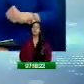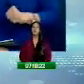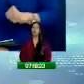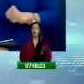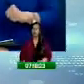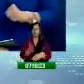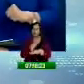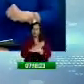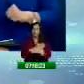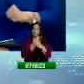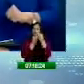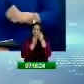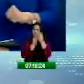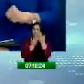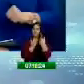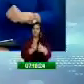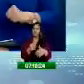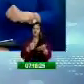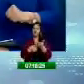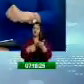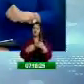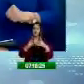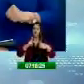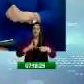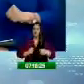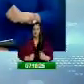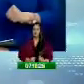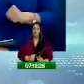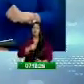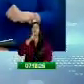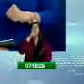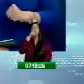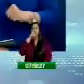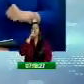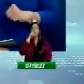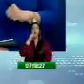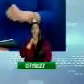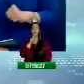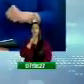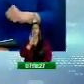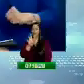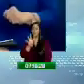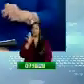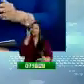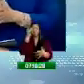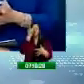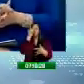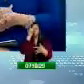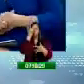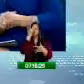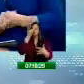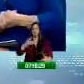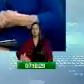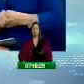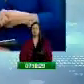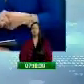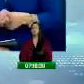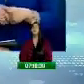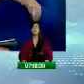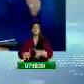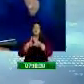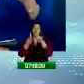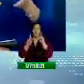seguiremos vigilantes porque nosotros tenemos que garantizar la salud de nuestro profesional. Ministra, otra